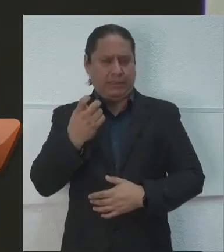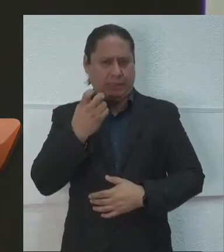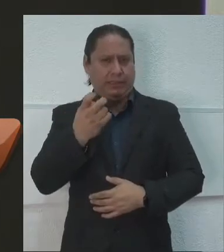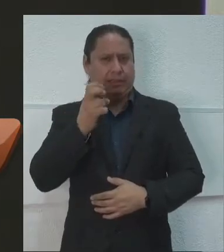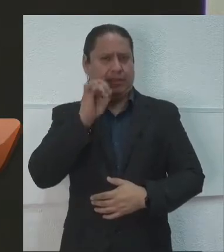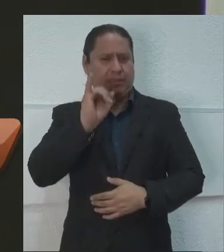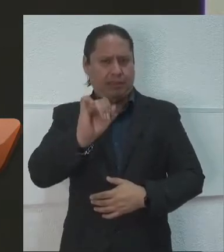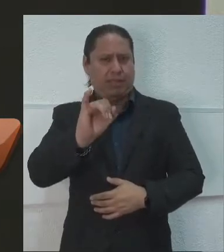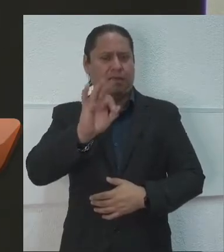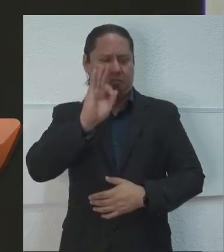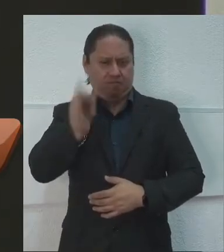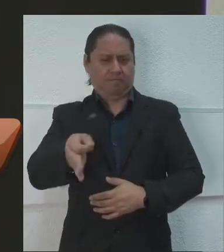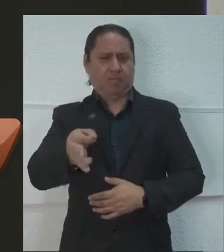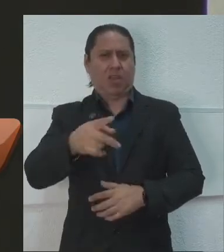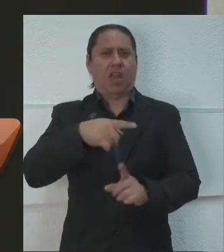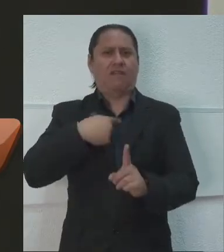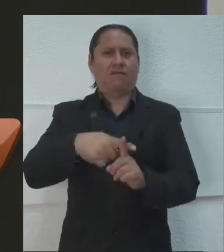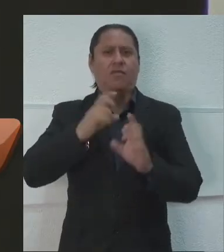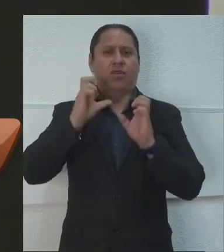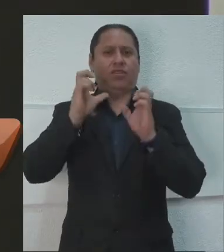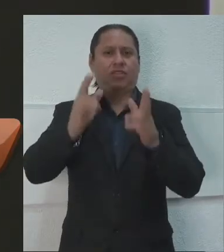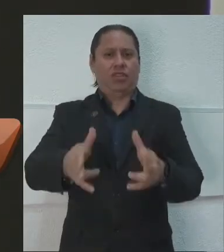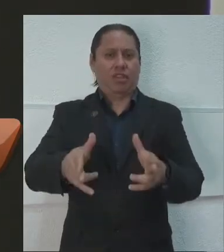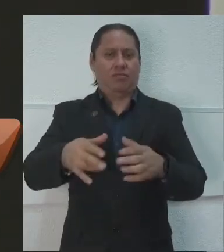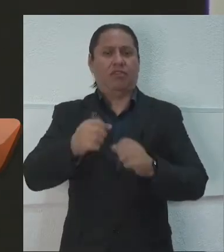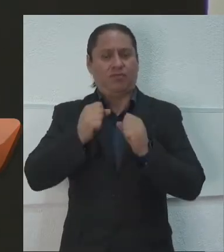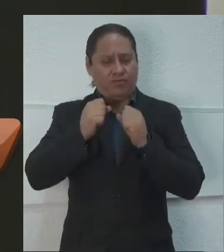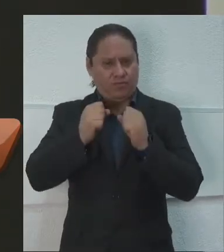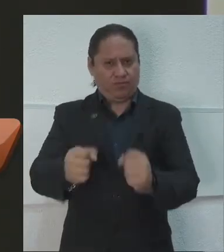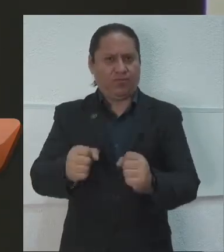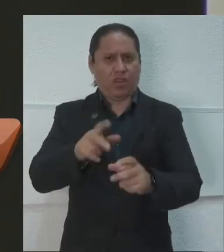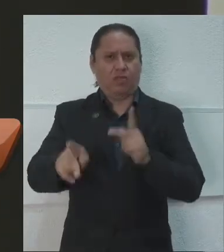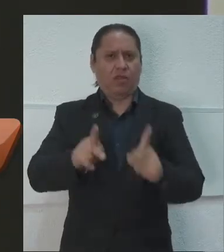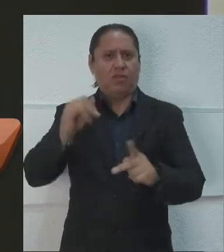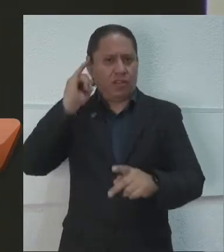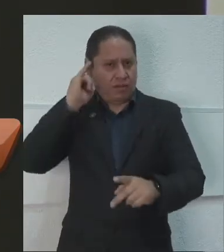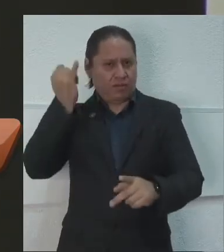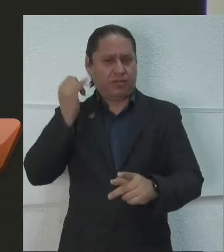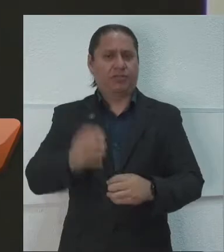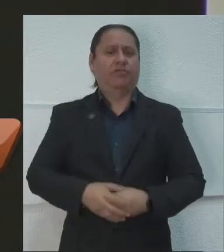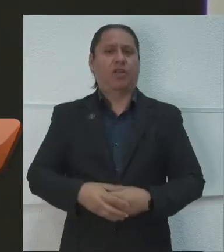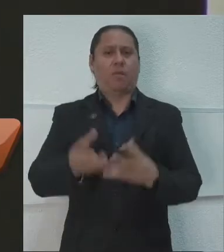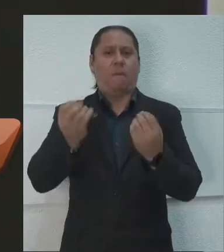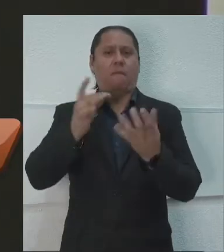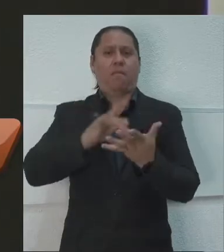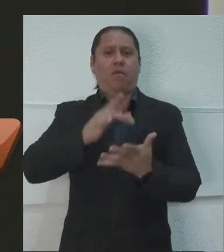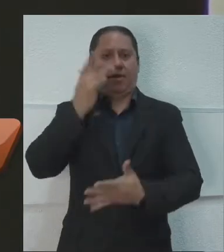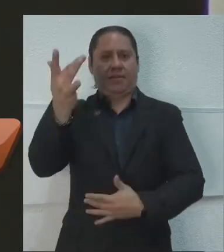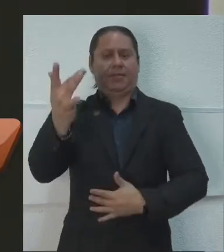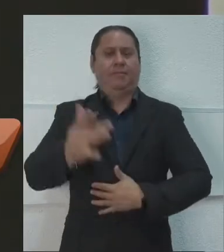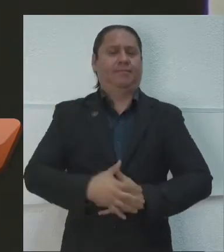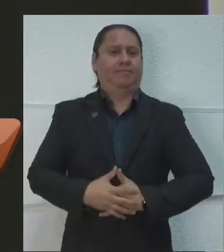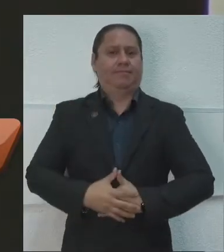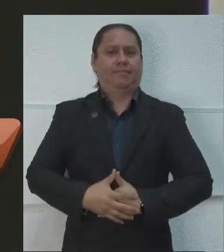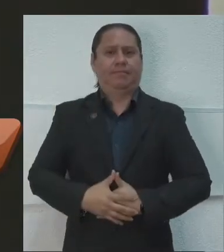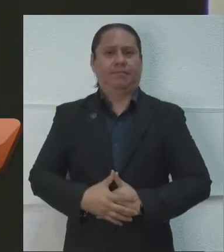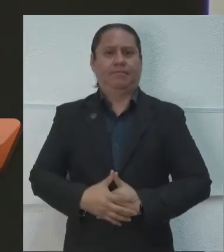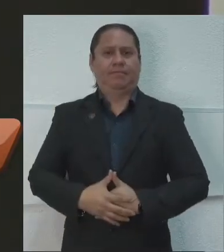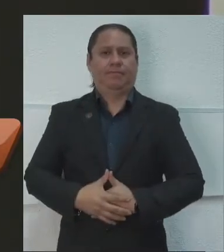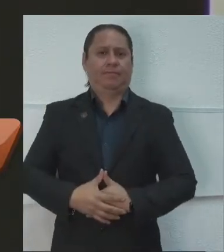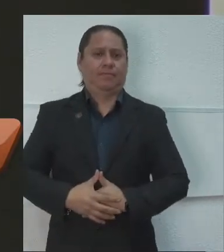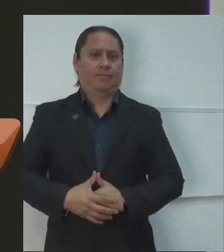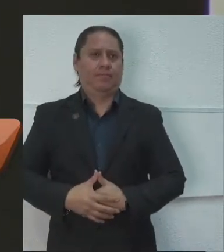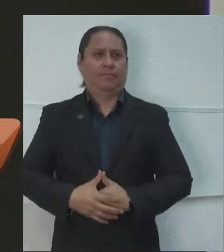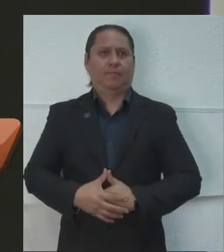de los pueblos indígenas, pero a favor de Chiapas y a fortalecernos los pueblos indígenas. Es cuanto, presidenta. Bocolabalik tapisilik y